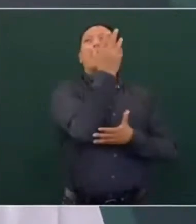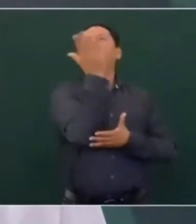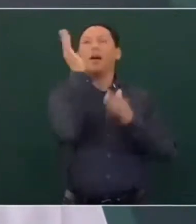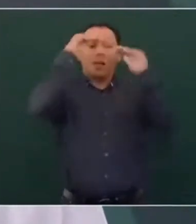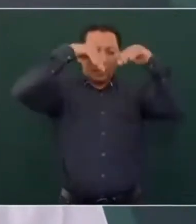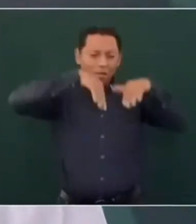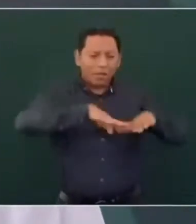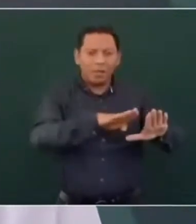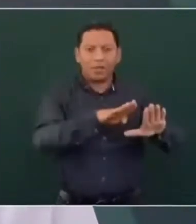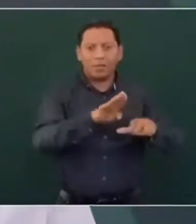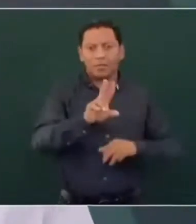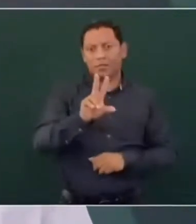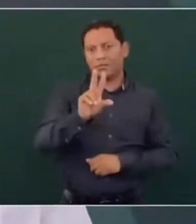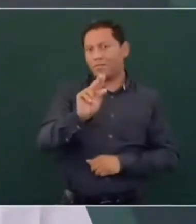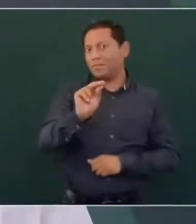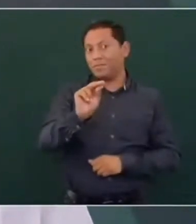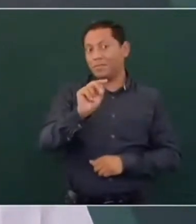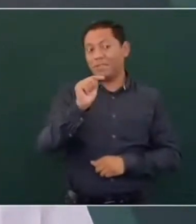es el infierno.